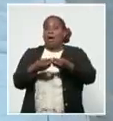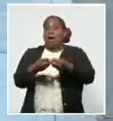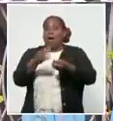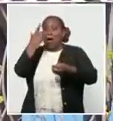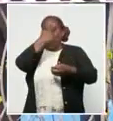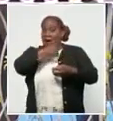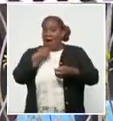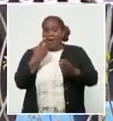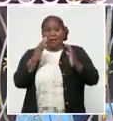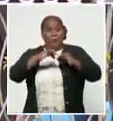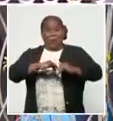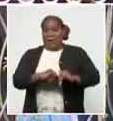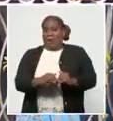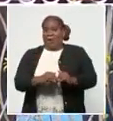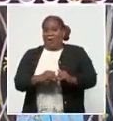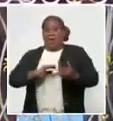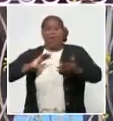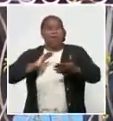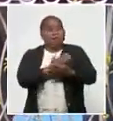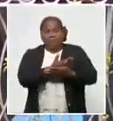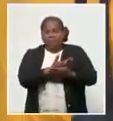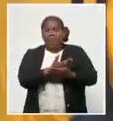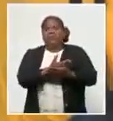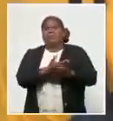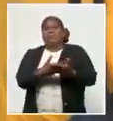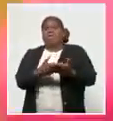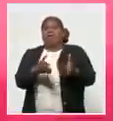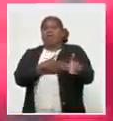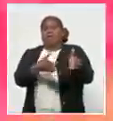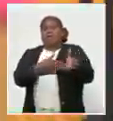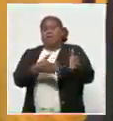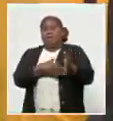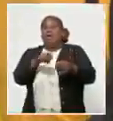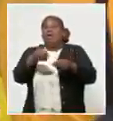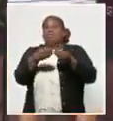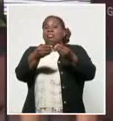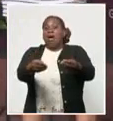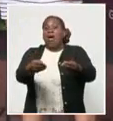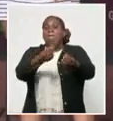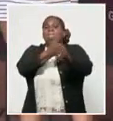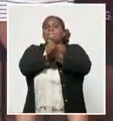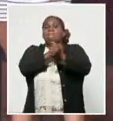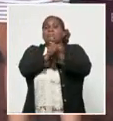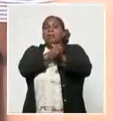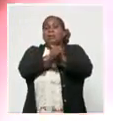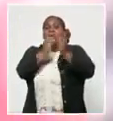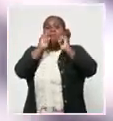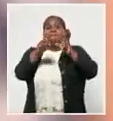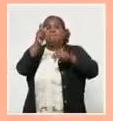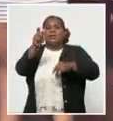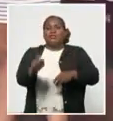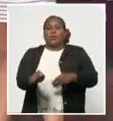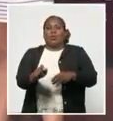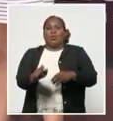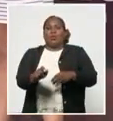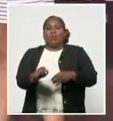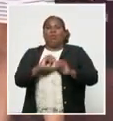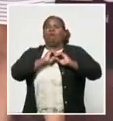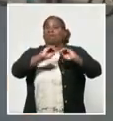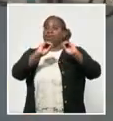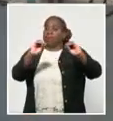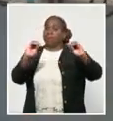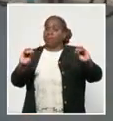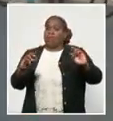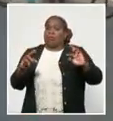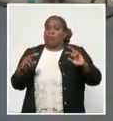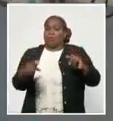rostro. Eliminar actitudes irresponsables y negligentes que ponen en peligro la vida de todos es imprescindible. El llamado es una